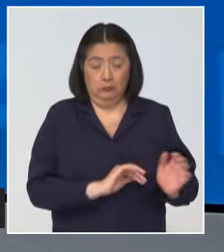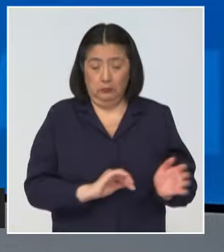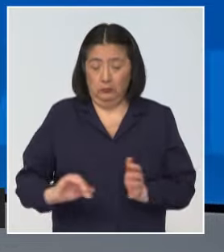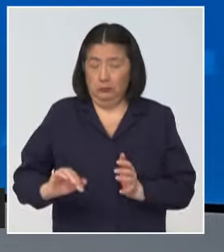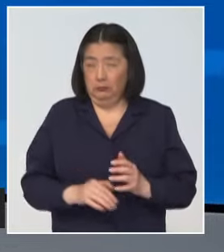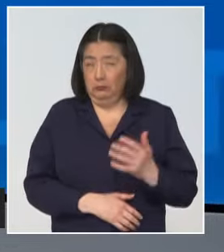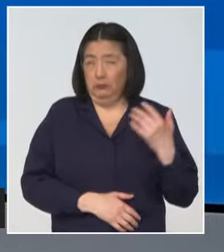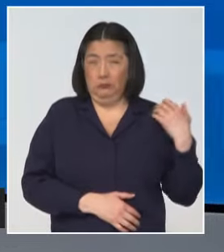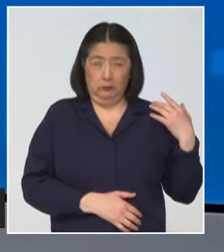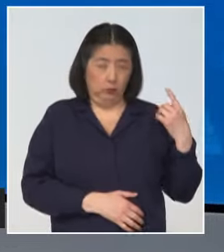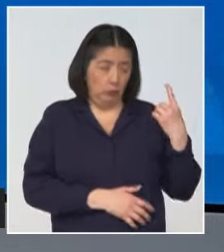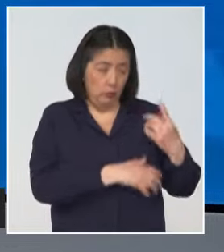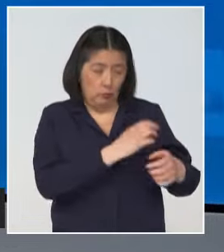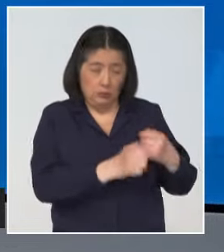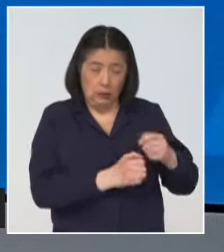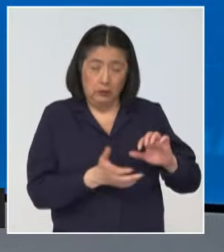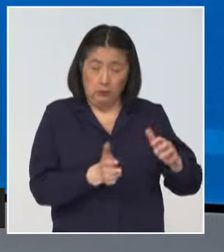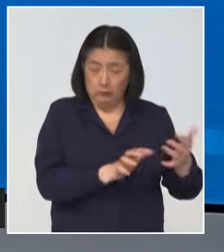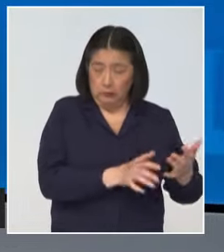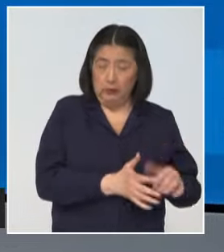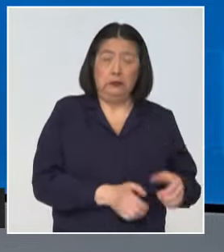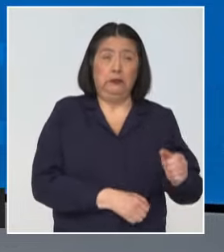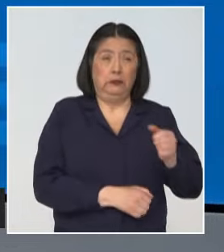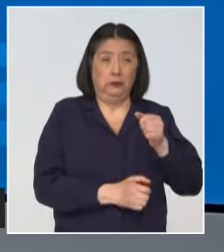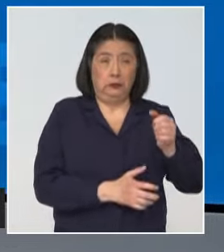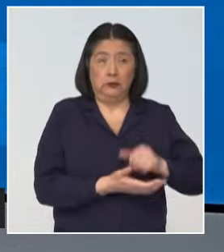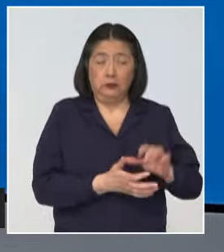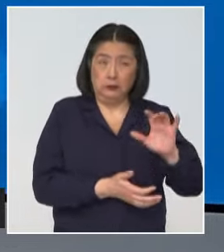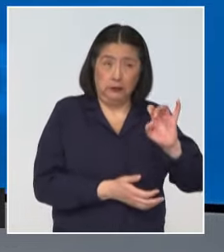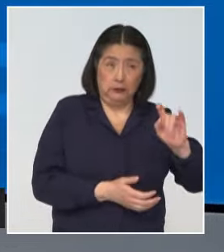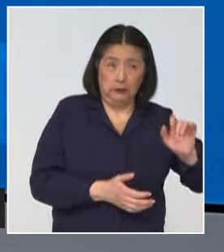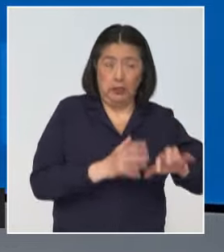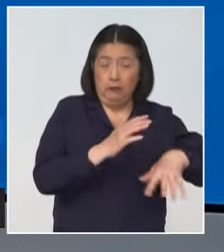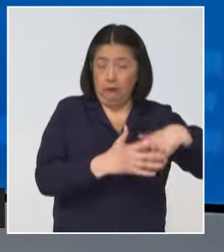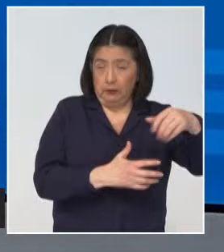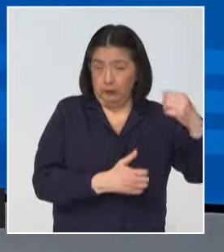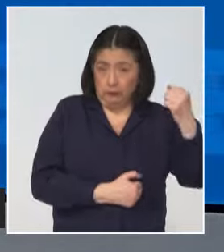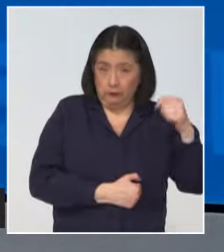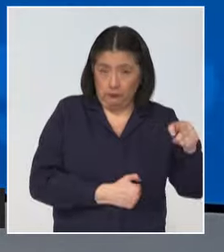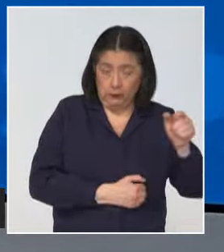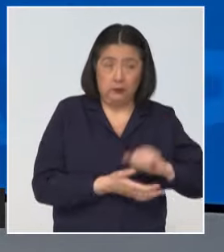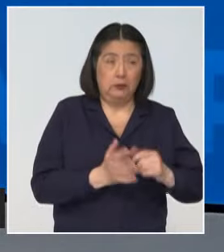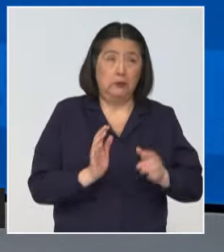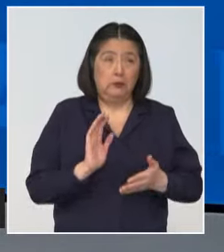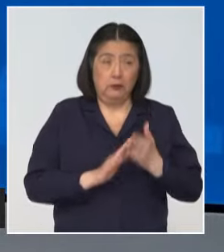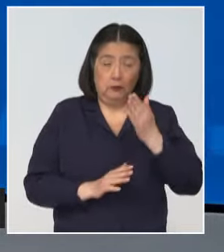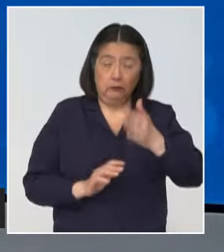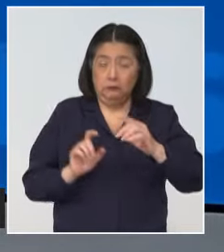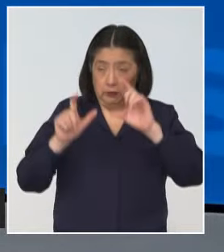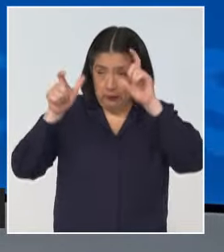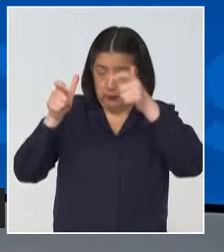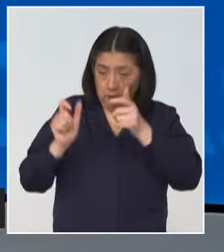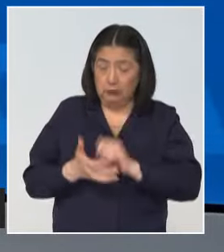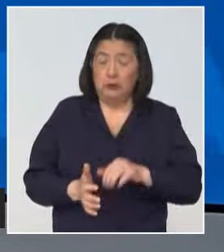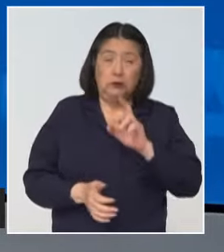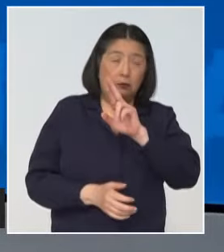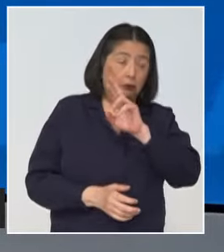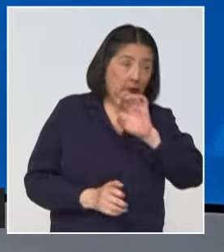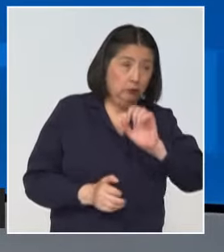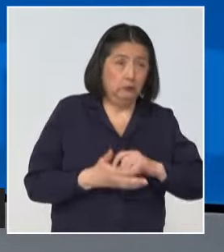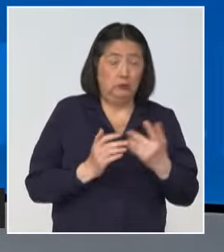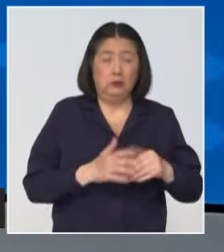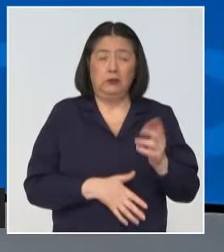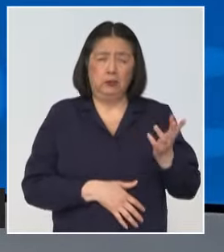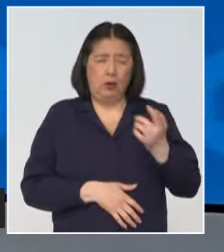casi un año de la muerte del comunicador Cristian Enrique Tirado en los exteriores de una fiesta a la que asistió la congresista Rosalía Murús, el principal sospechoso del crimen,